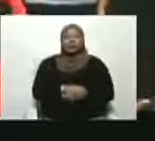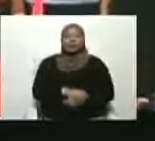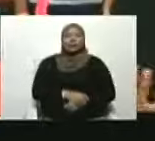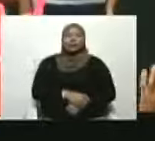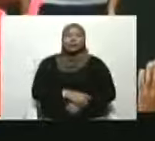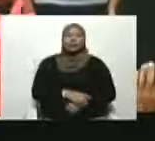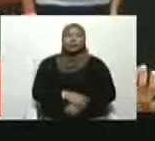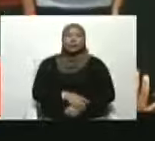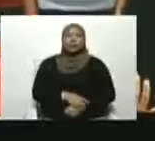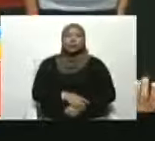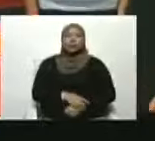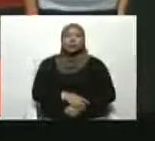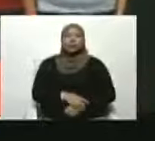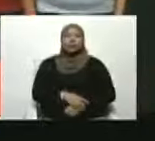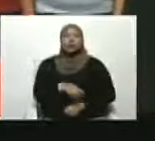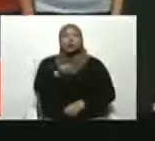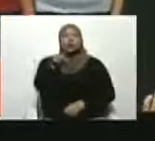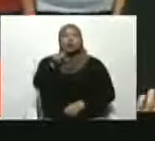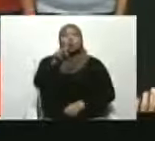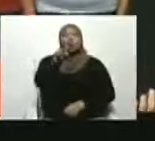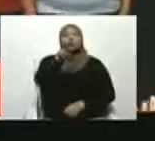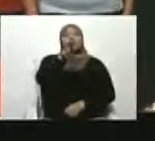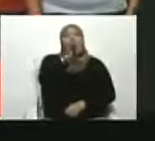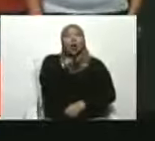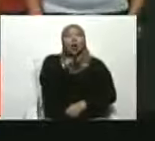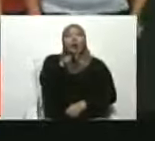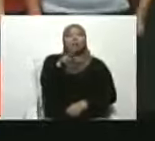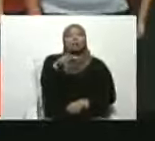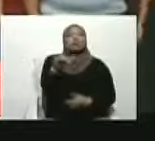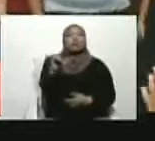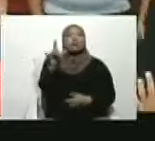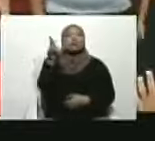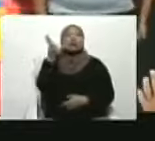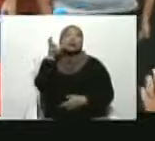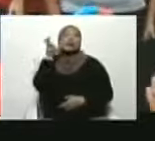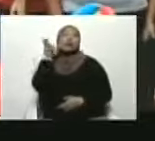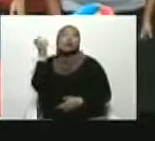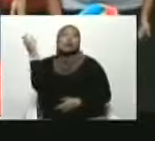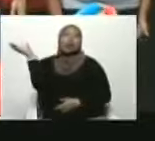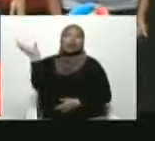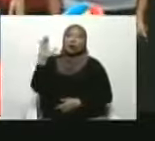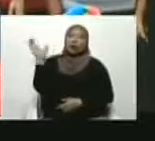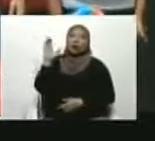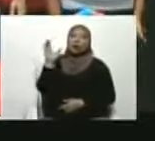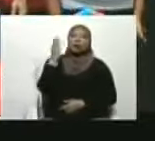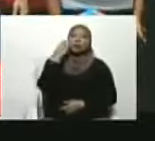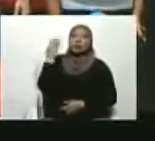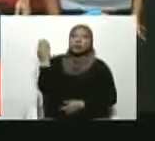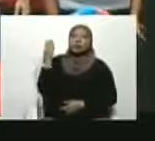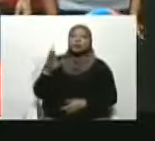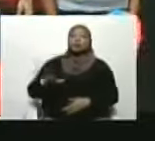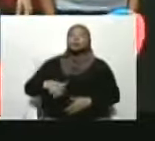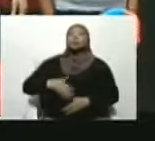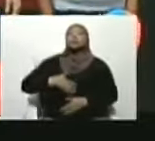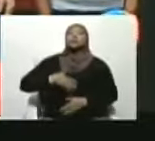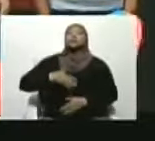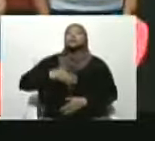calma cuando contemos TR un saludo que se escuche allí en Caracas ya va agarren